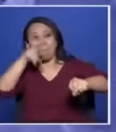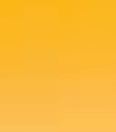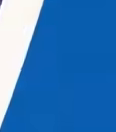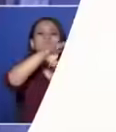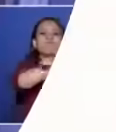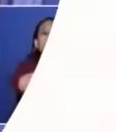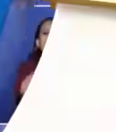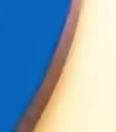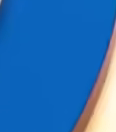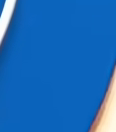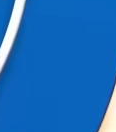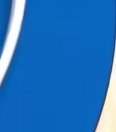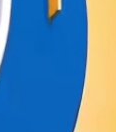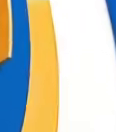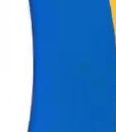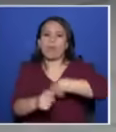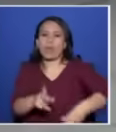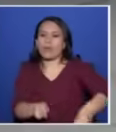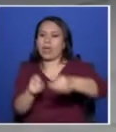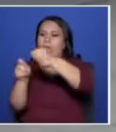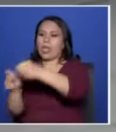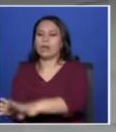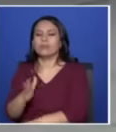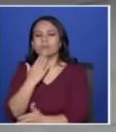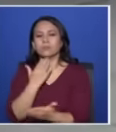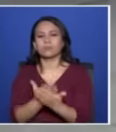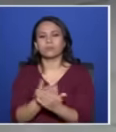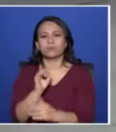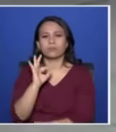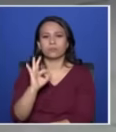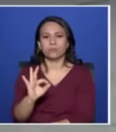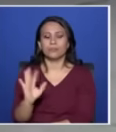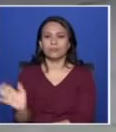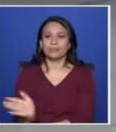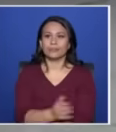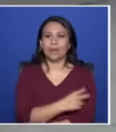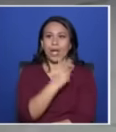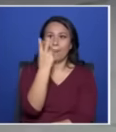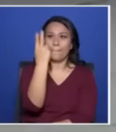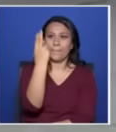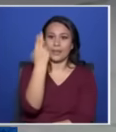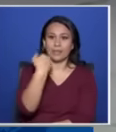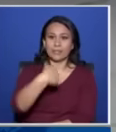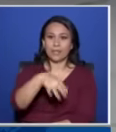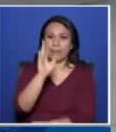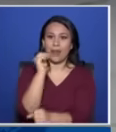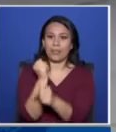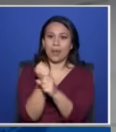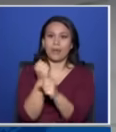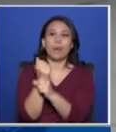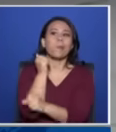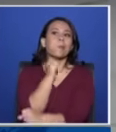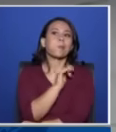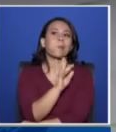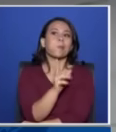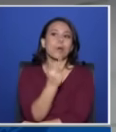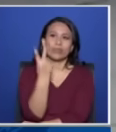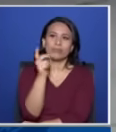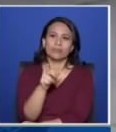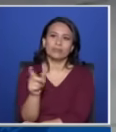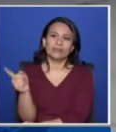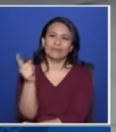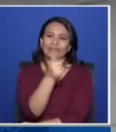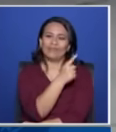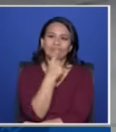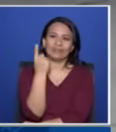hora para que eviten ya de dejar de robar en las calles. Y una pareja que se dirigía a su trabajo fue asaltada por dos delincuentes en moto en el sector